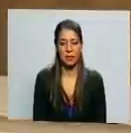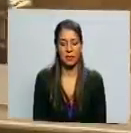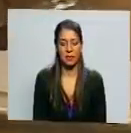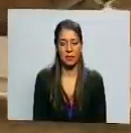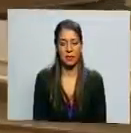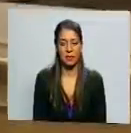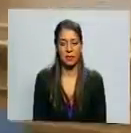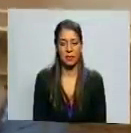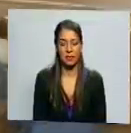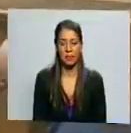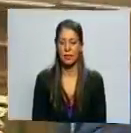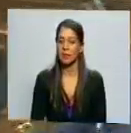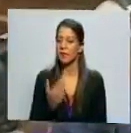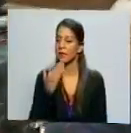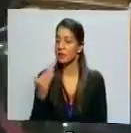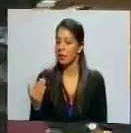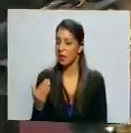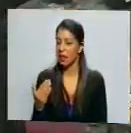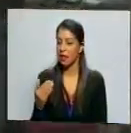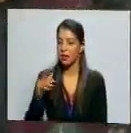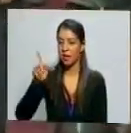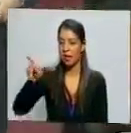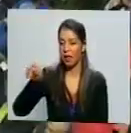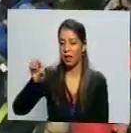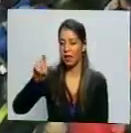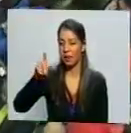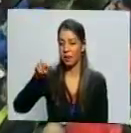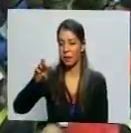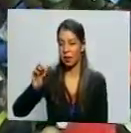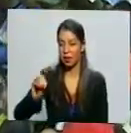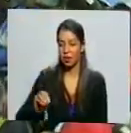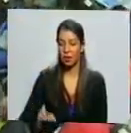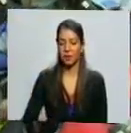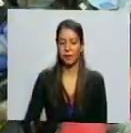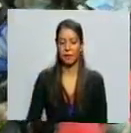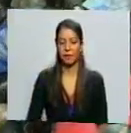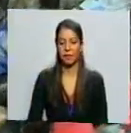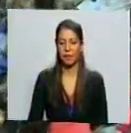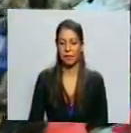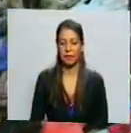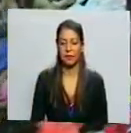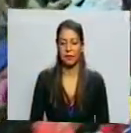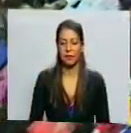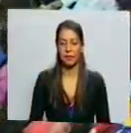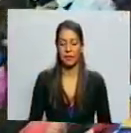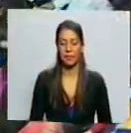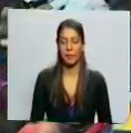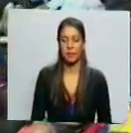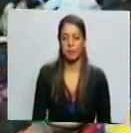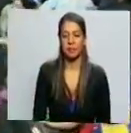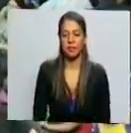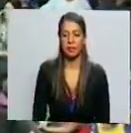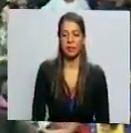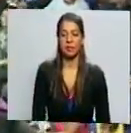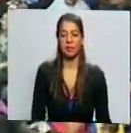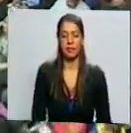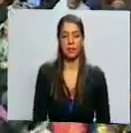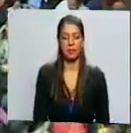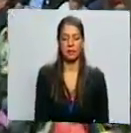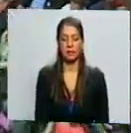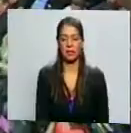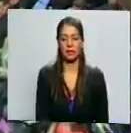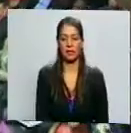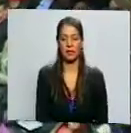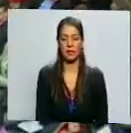Bueno, vamos a dar las gracias al constituyente Pedro Carreño por esa muy bien sustentada exposición sobre